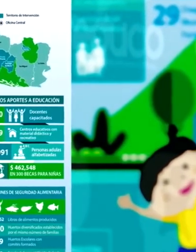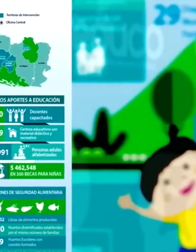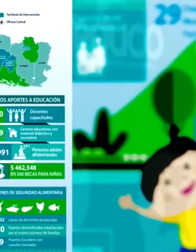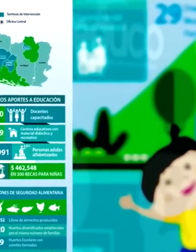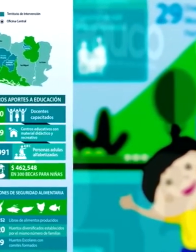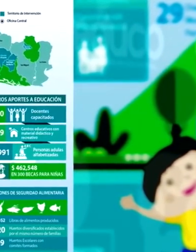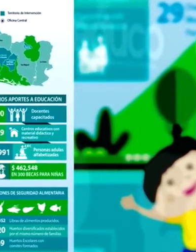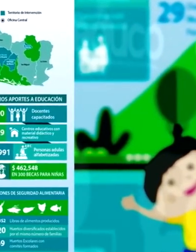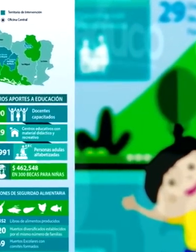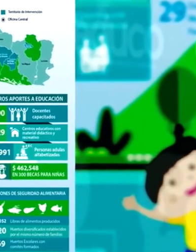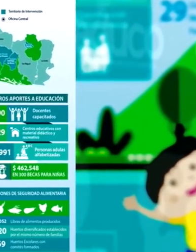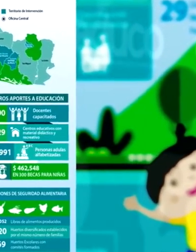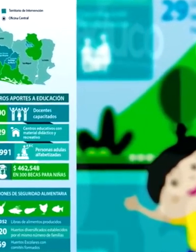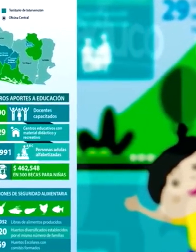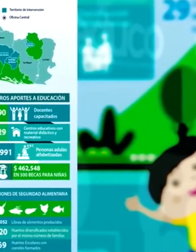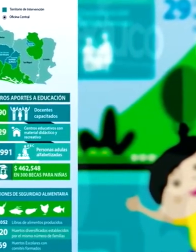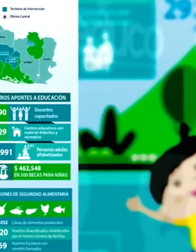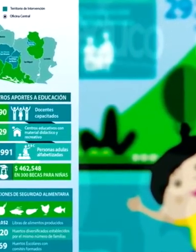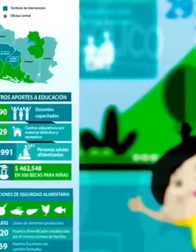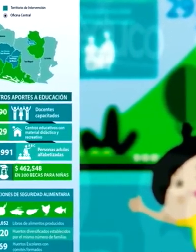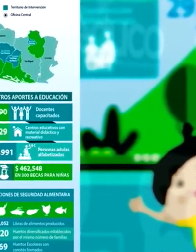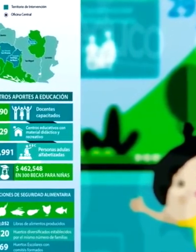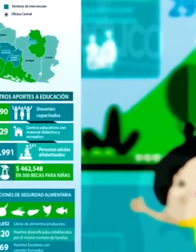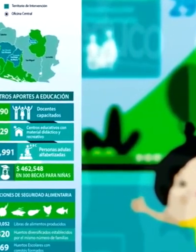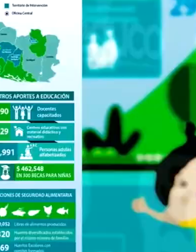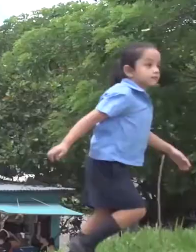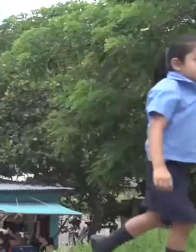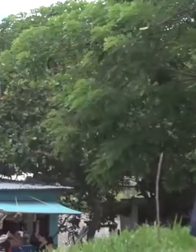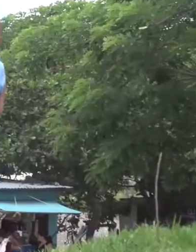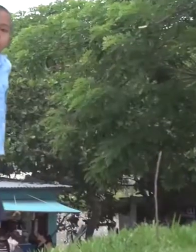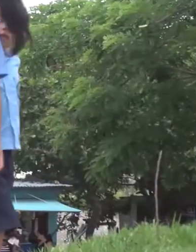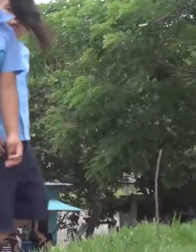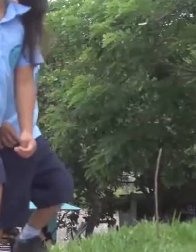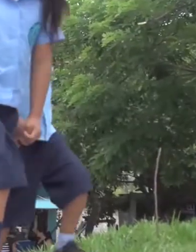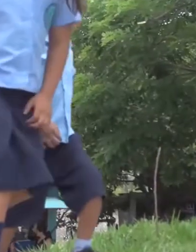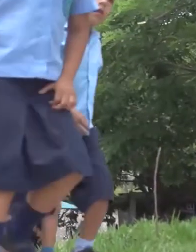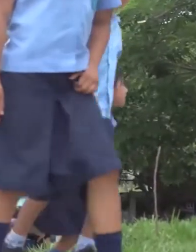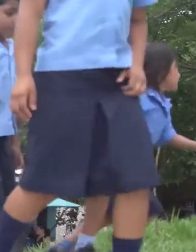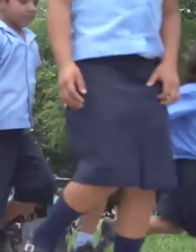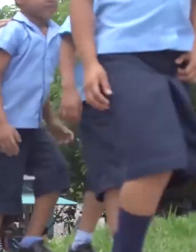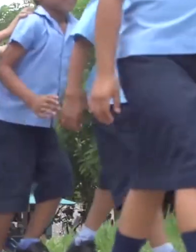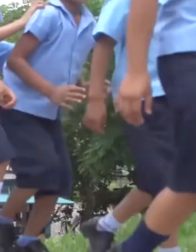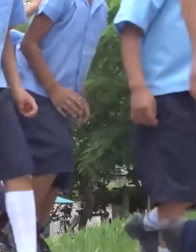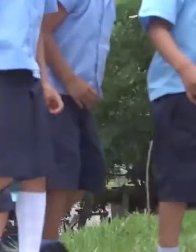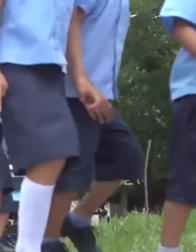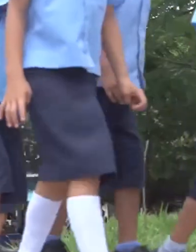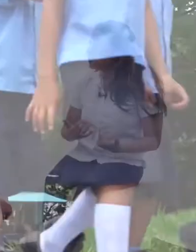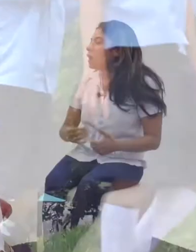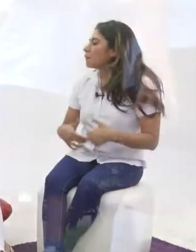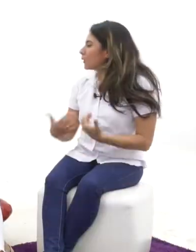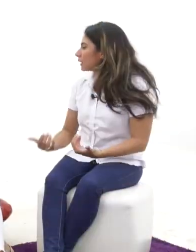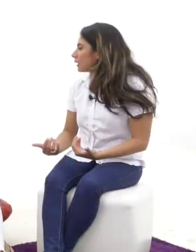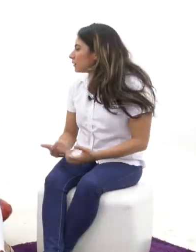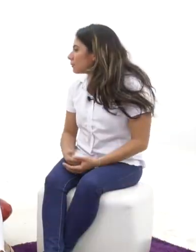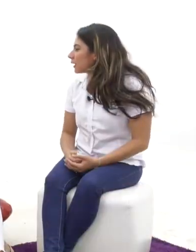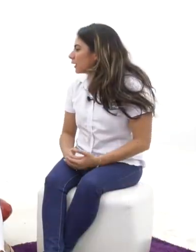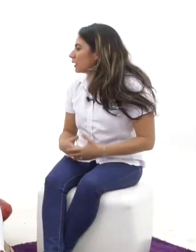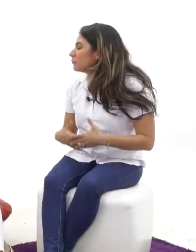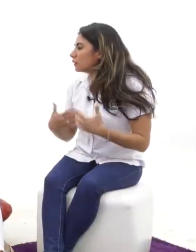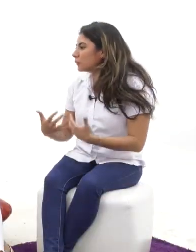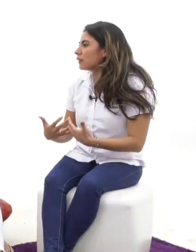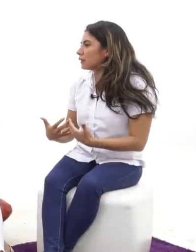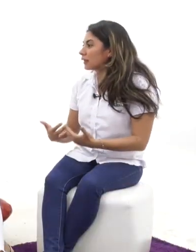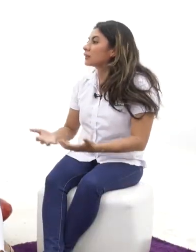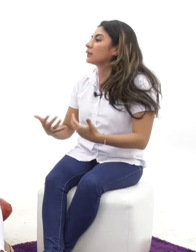su viva voz, que nos transmitan qué es lo que quieren, qué es lo que desean o qué se tiene que mejorar o qué queda aún por hacerse para